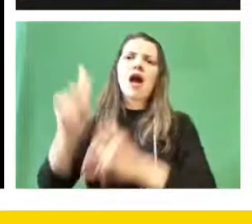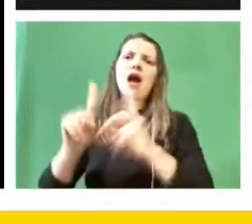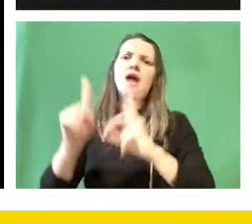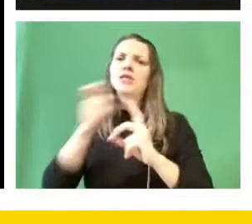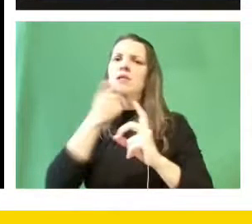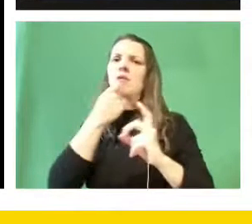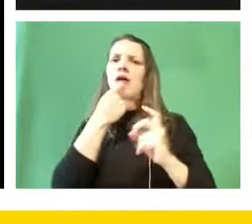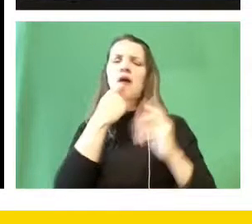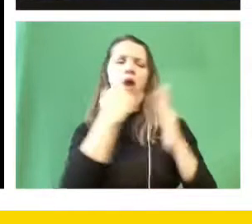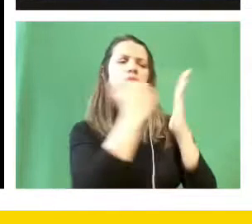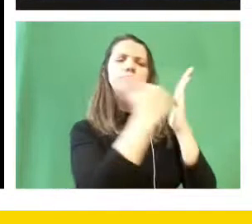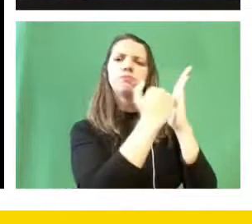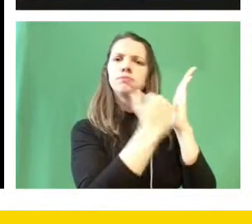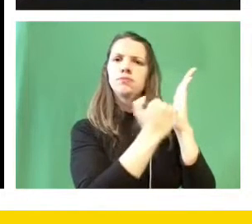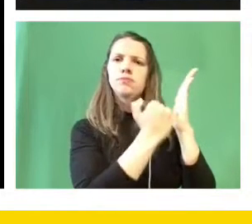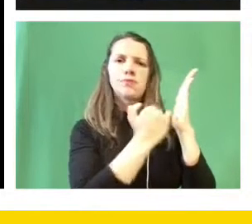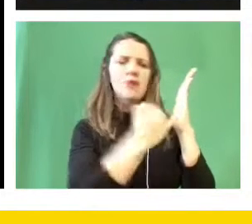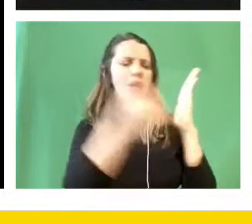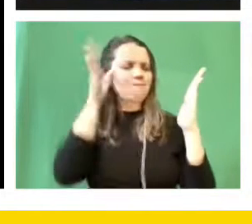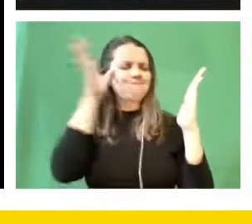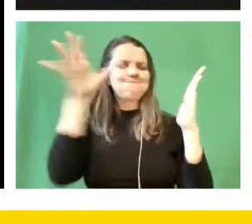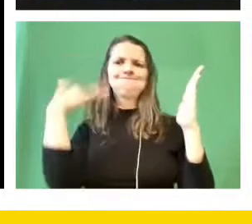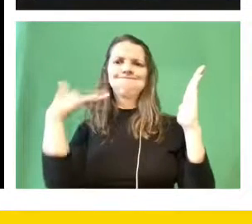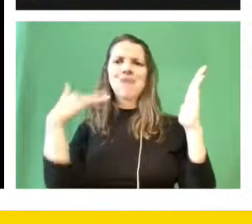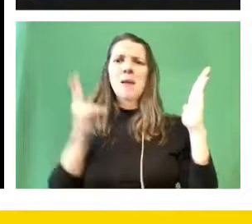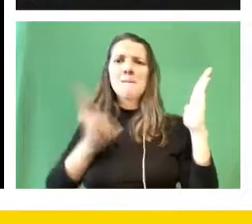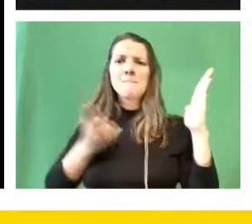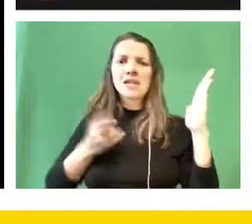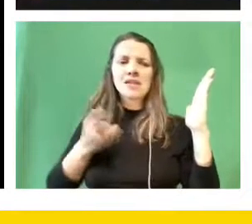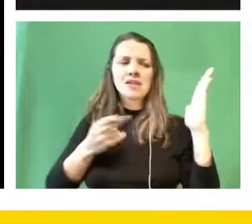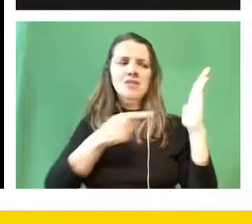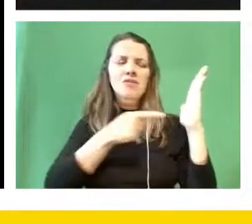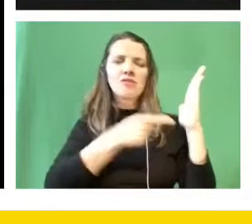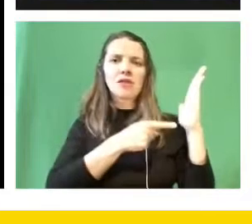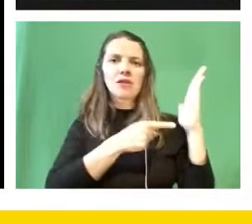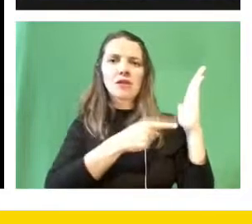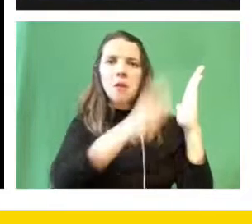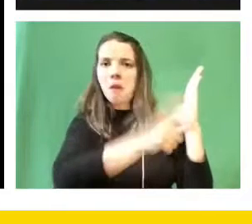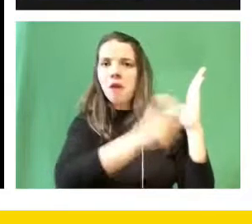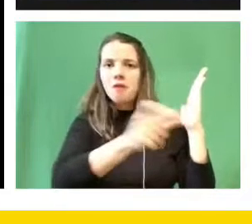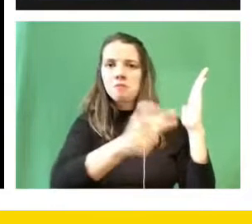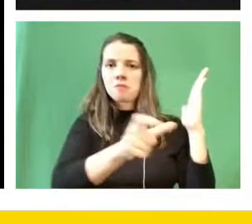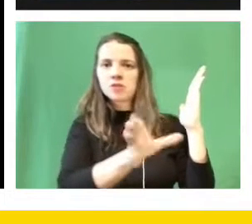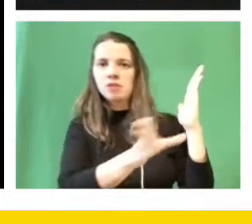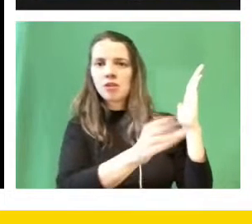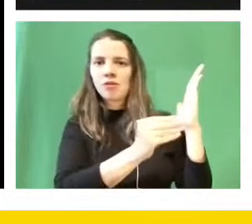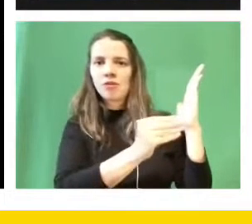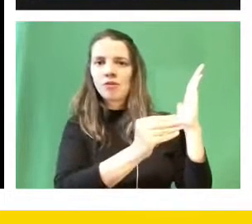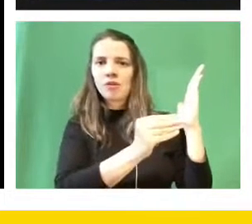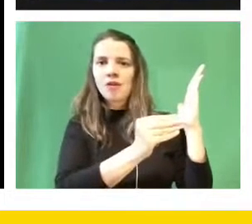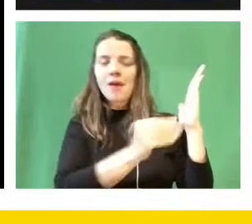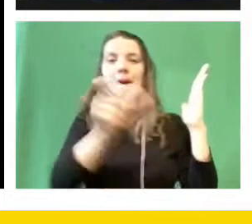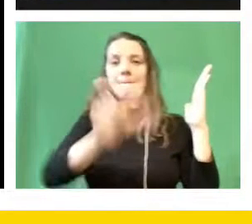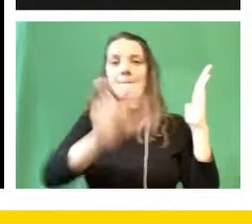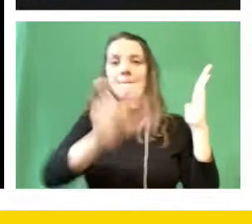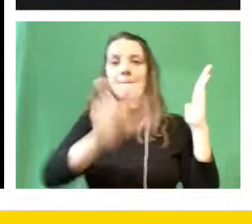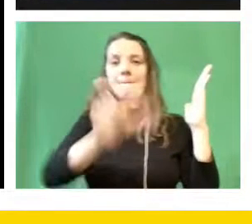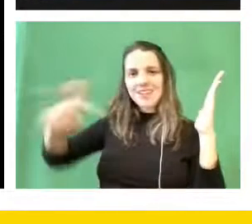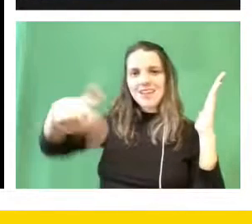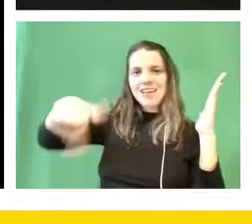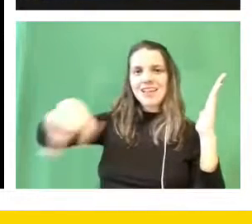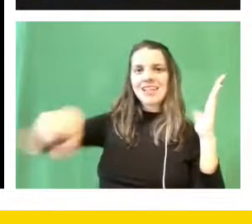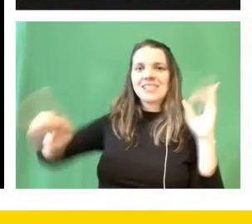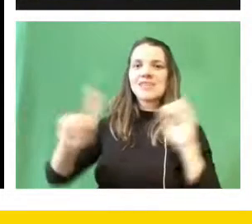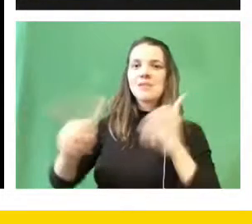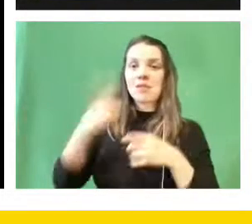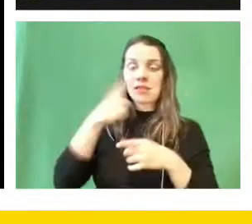las amenazas deben cambiar producto de la exacerbación de los fenómenos hidrometeorológicos.